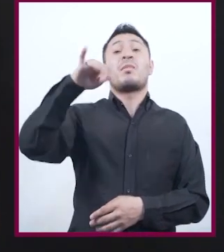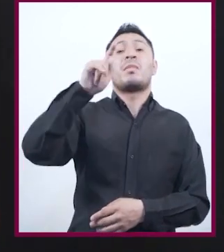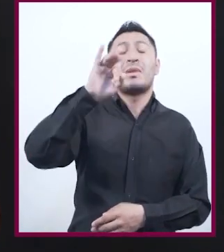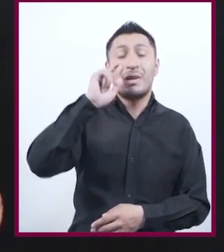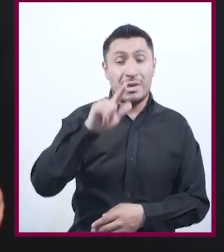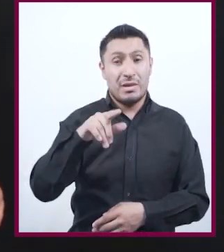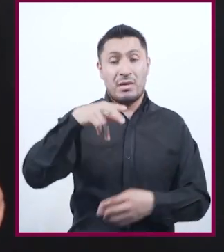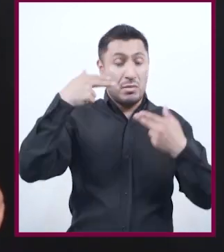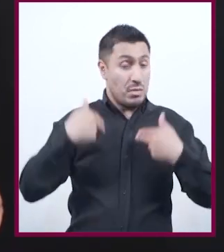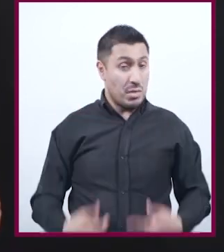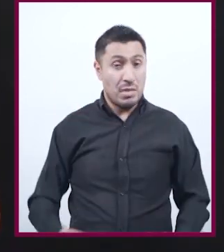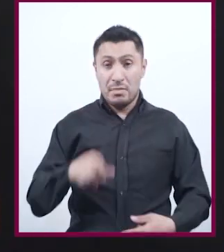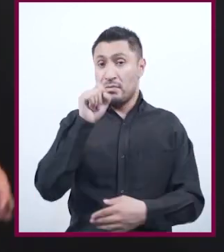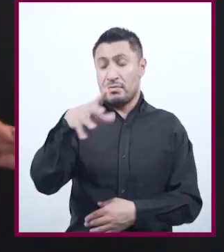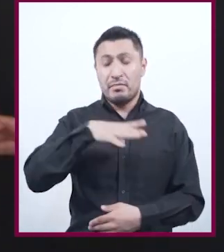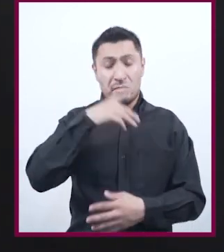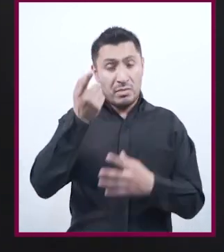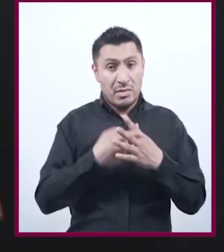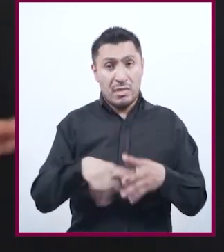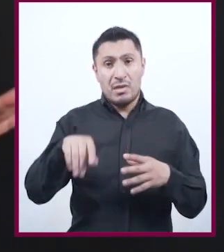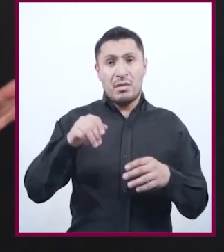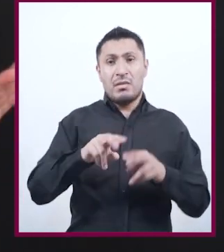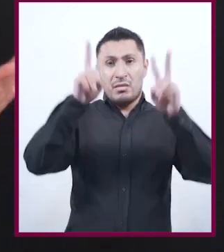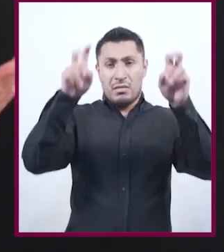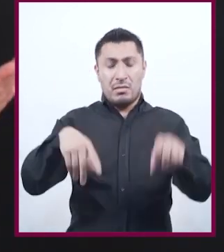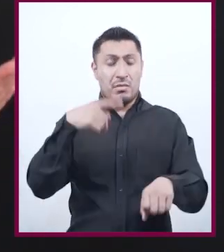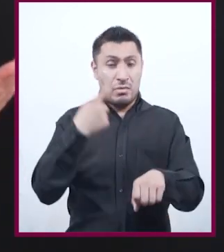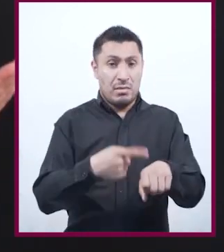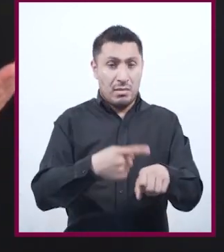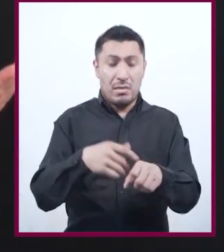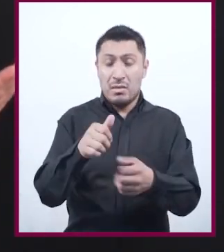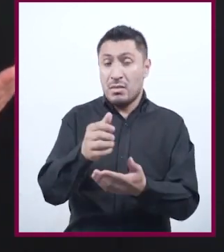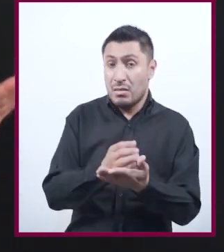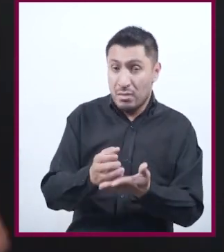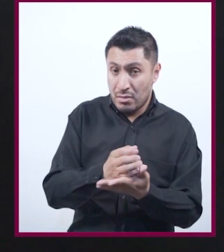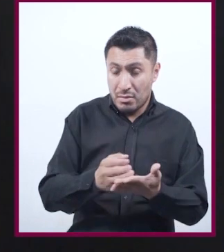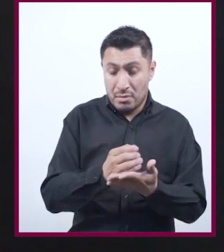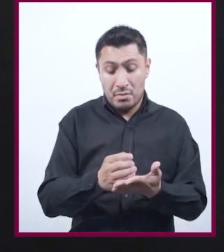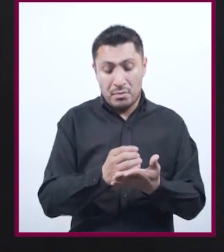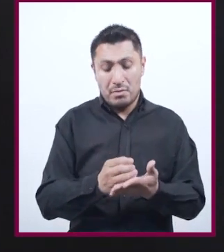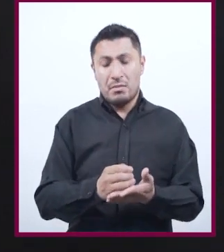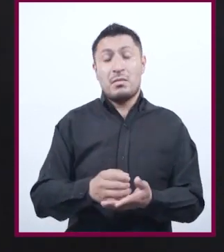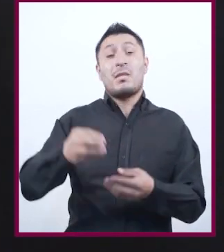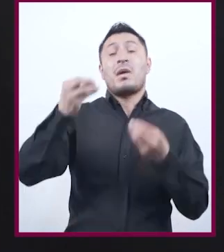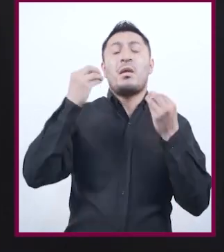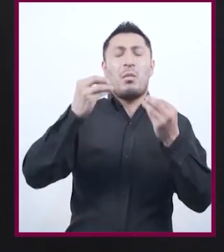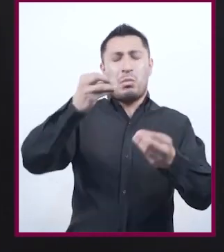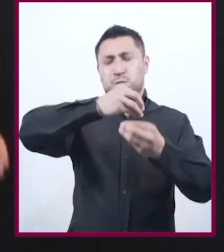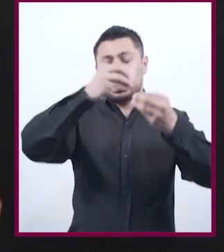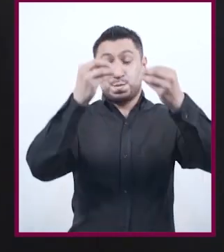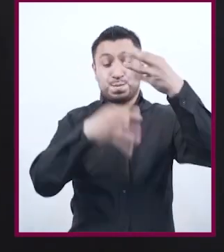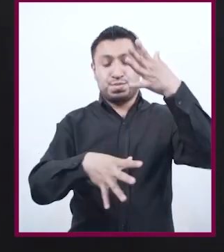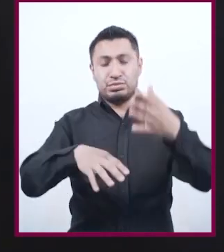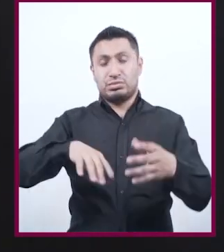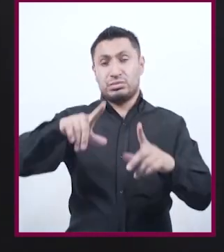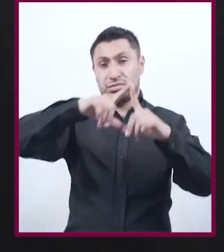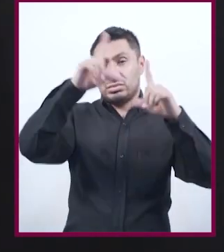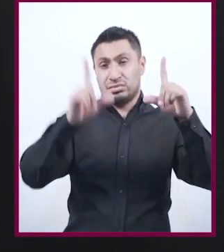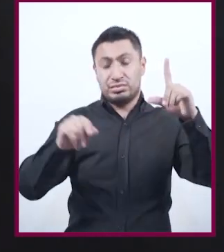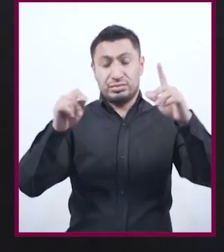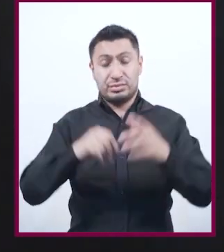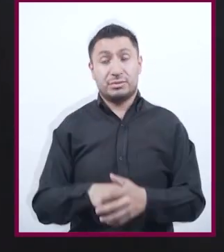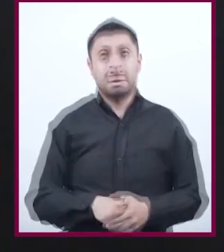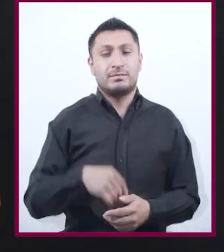asuntos de enfermedad y curación. Y tantos otros casos en la República Mexicana. Nos da mucho gusto que nos